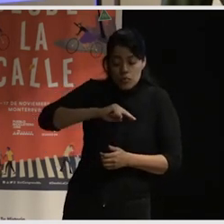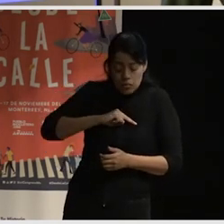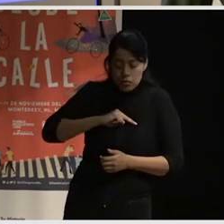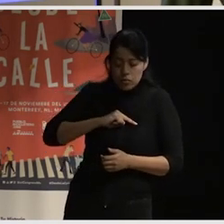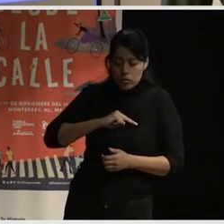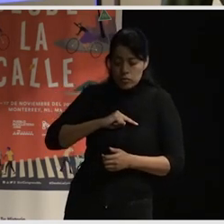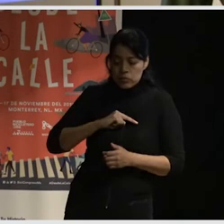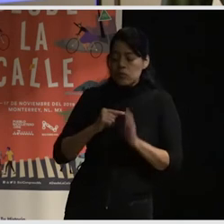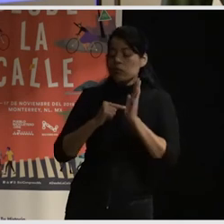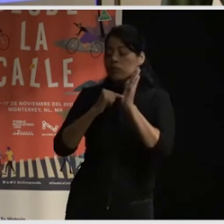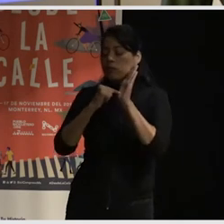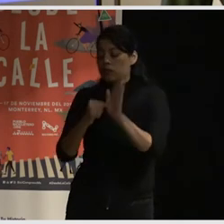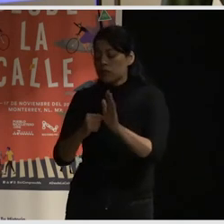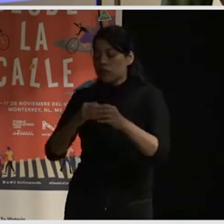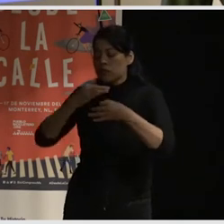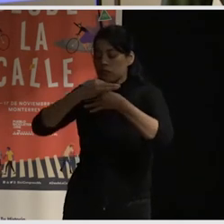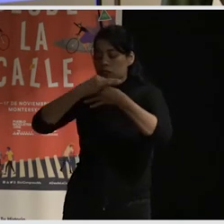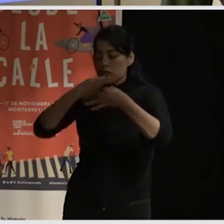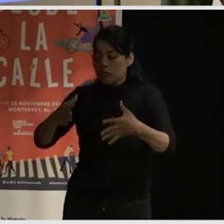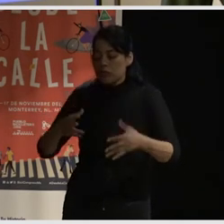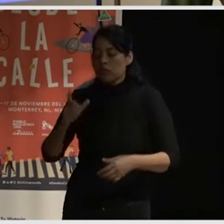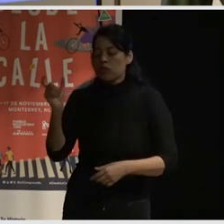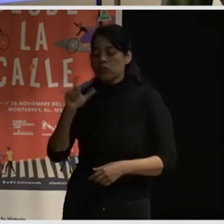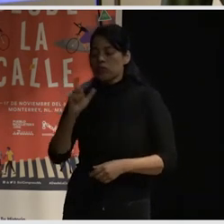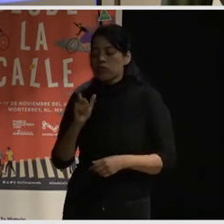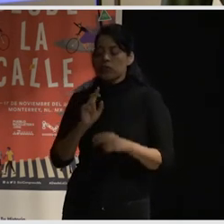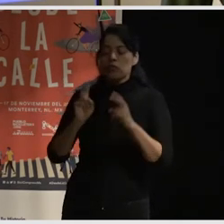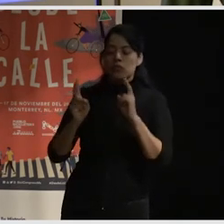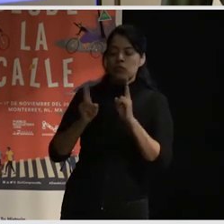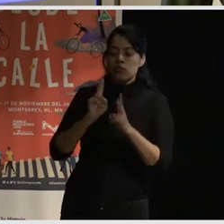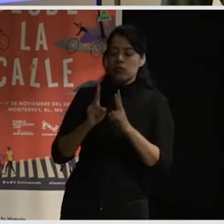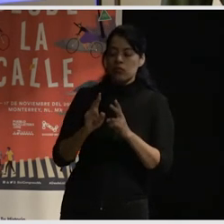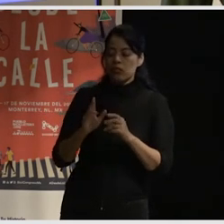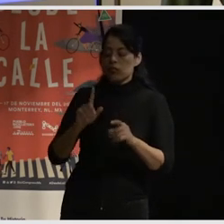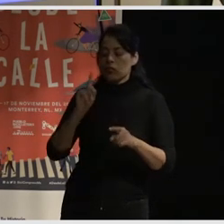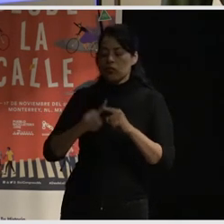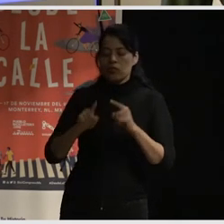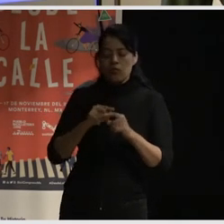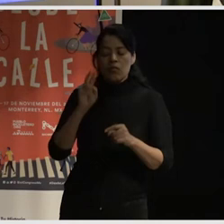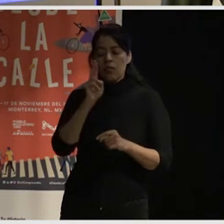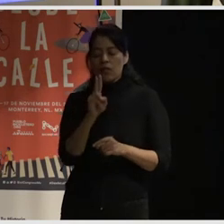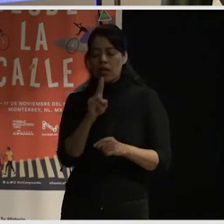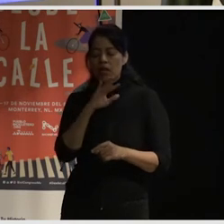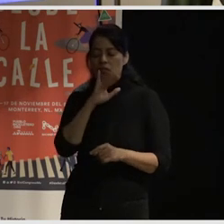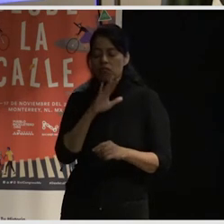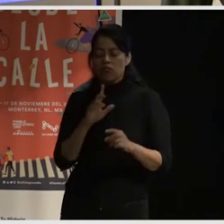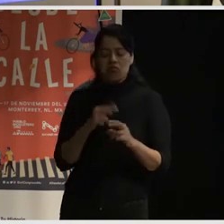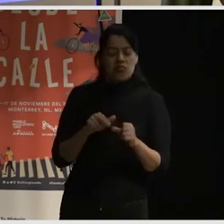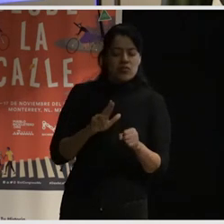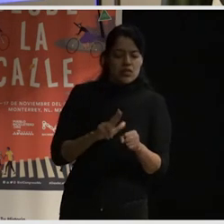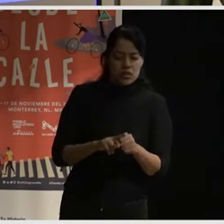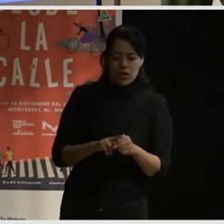llevar como mensaje hablado ahora que hablamos de romper la normalización justamente de que en algún lugar